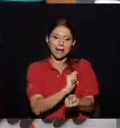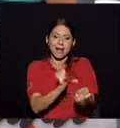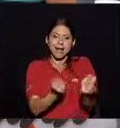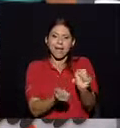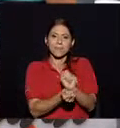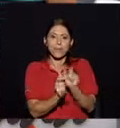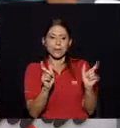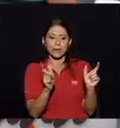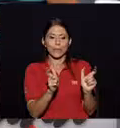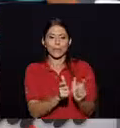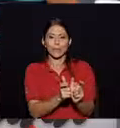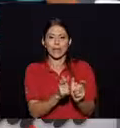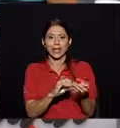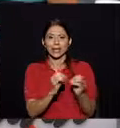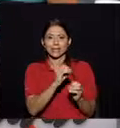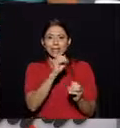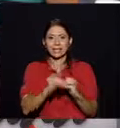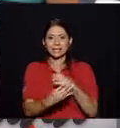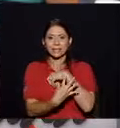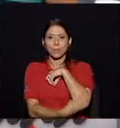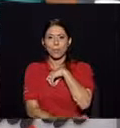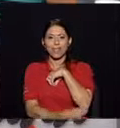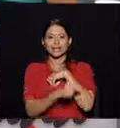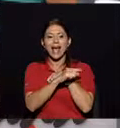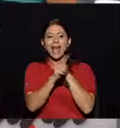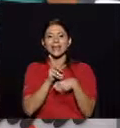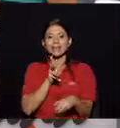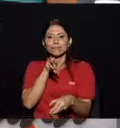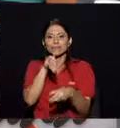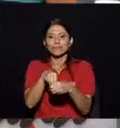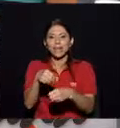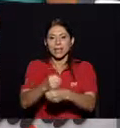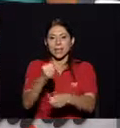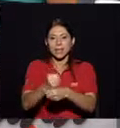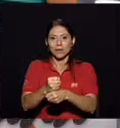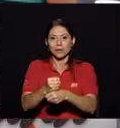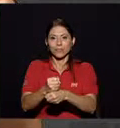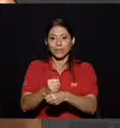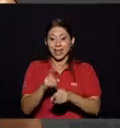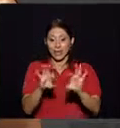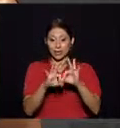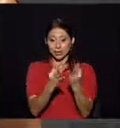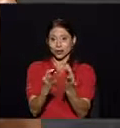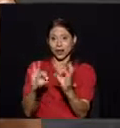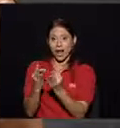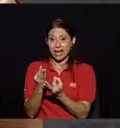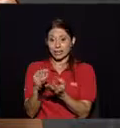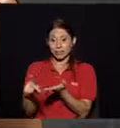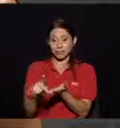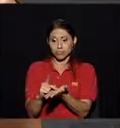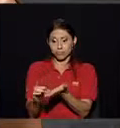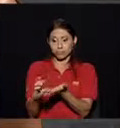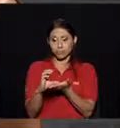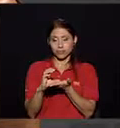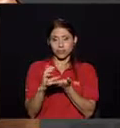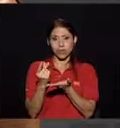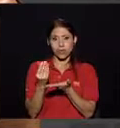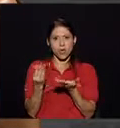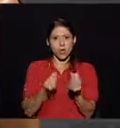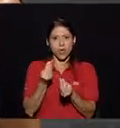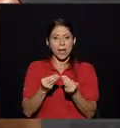de pobreza, entró el factor empleo. Ahí en el tema de los ingresos de los hogares, más del 80% de los